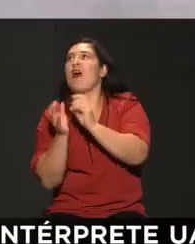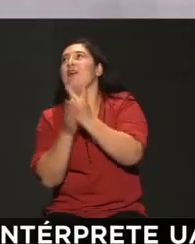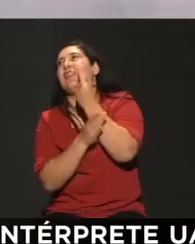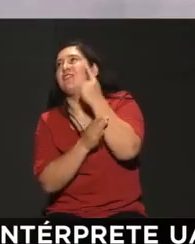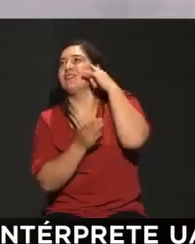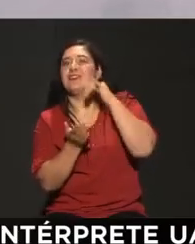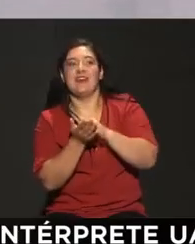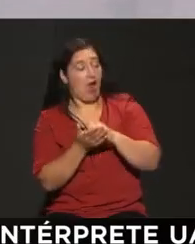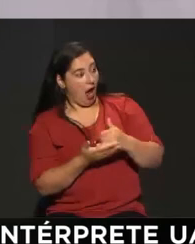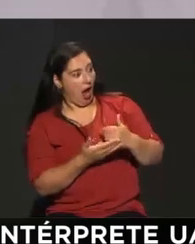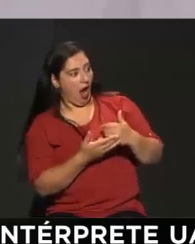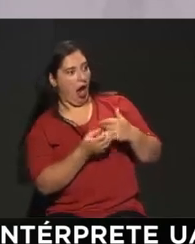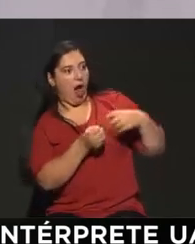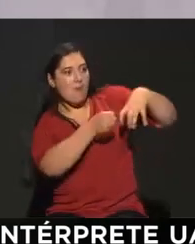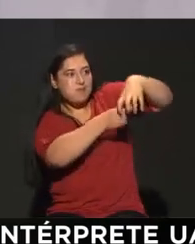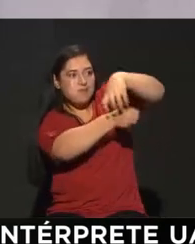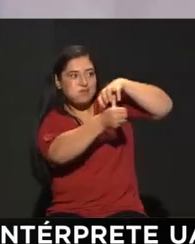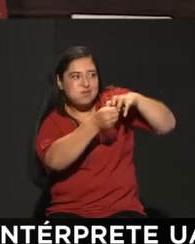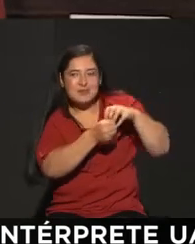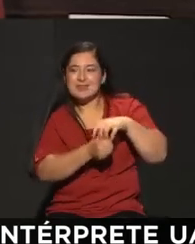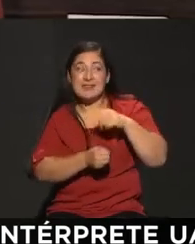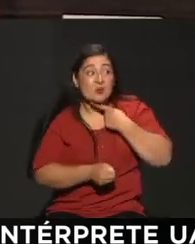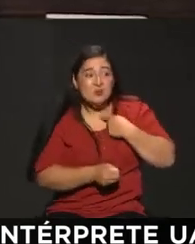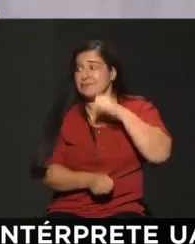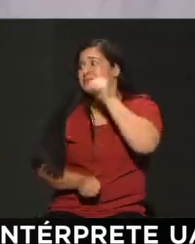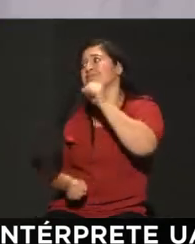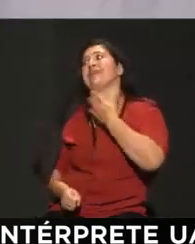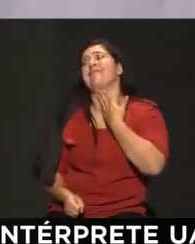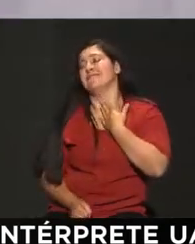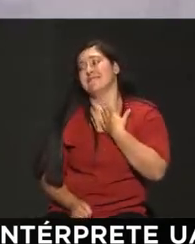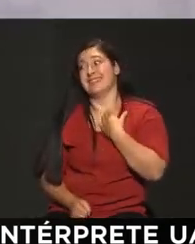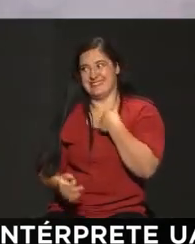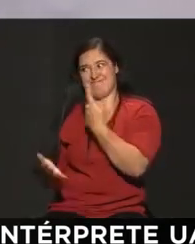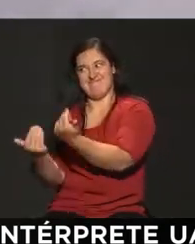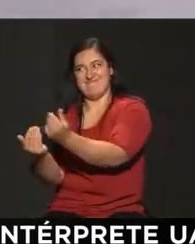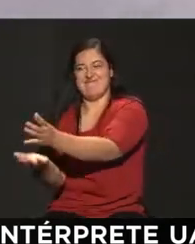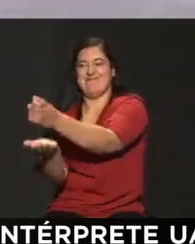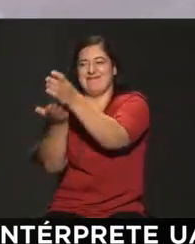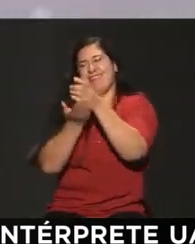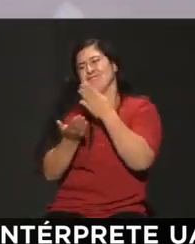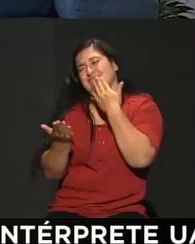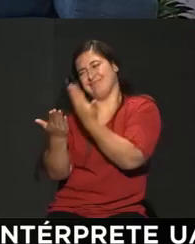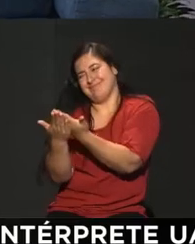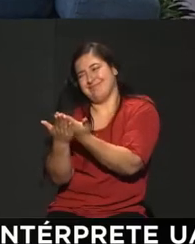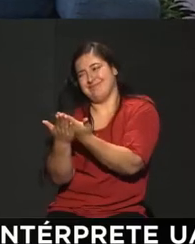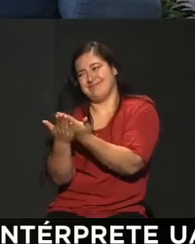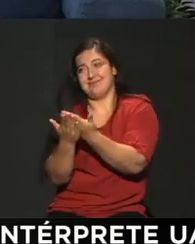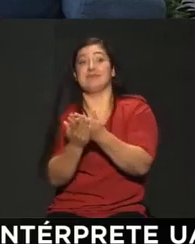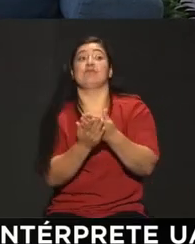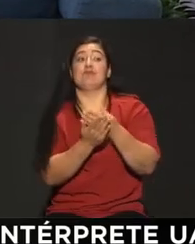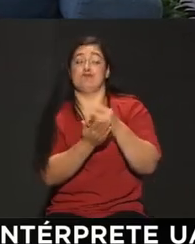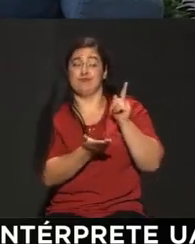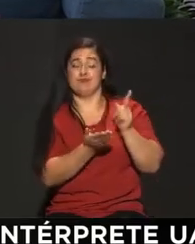verdura? ¡Un brócoli! ¿Te gusta el brócoli? Sí, me encanta. Ah, bueno. Bueno, yo te recibo. Anita, gracias.